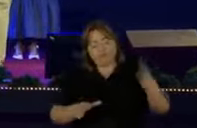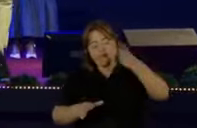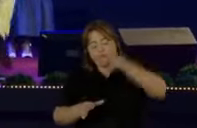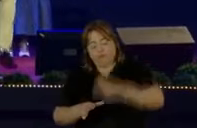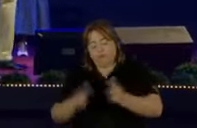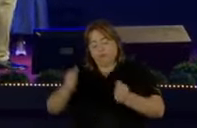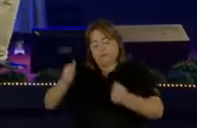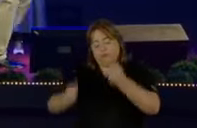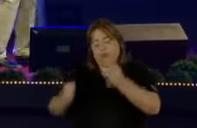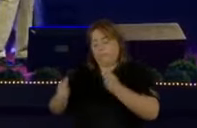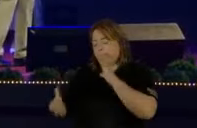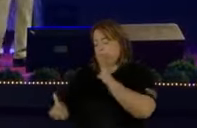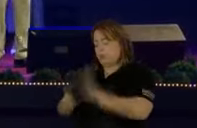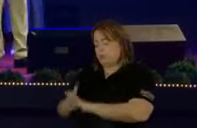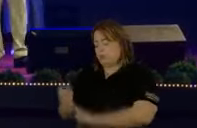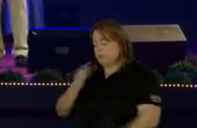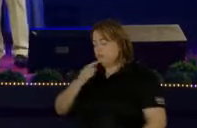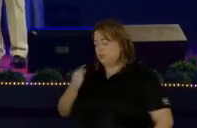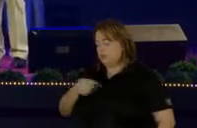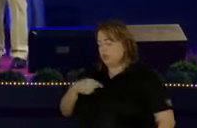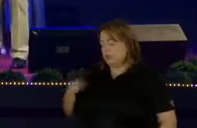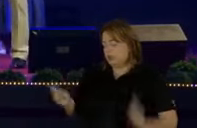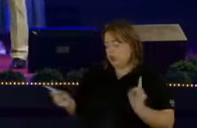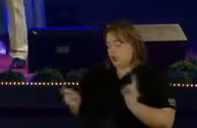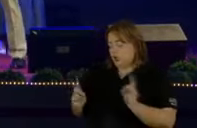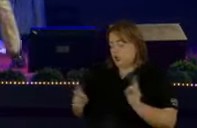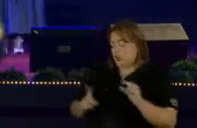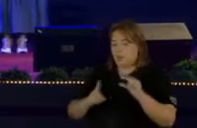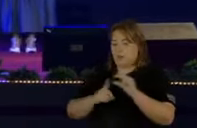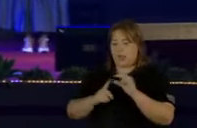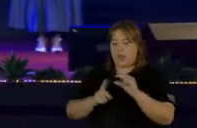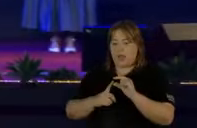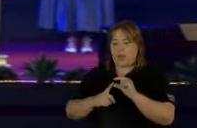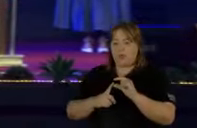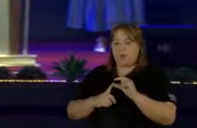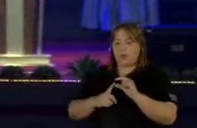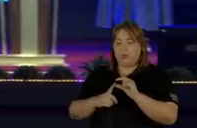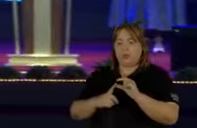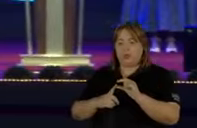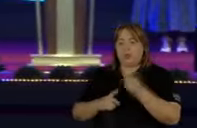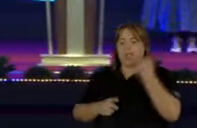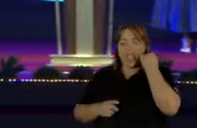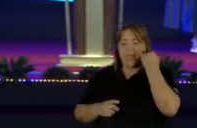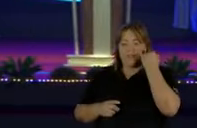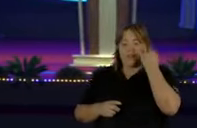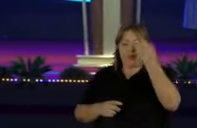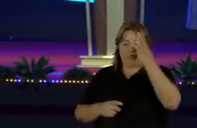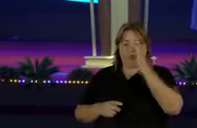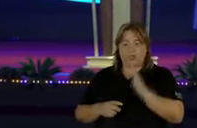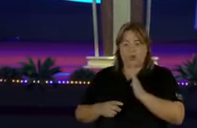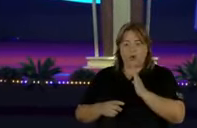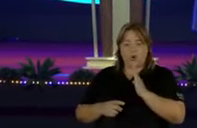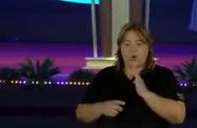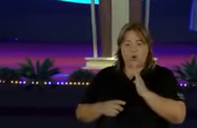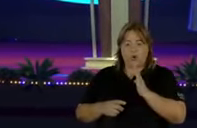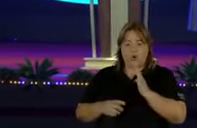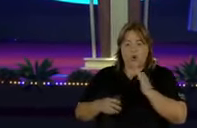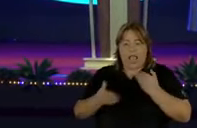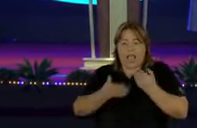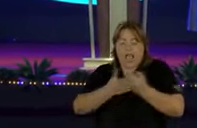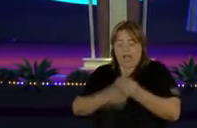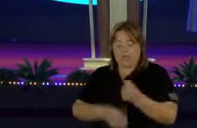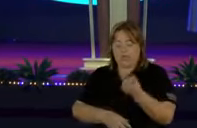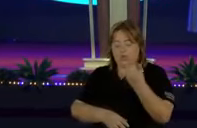Me monto en el carro y mi esposa me dice: ¿dónde está la palabra que Dios te dijo? Yo le dije: si es de Dios, antes de las 12 ese niño va a nacer.